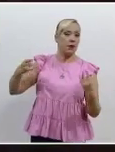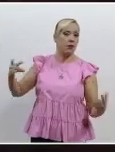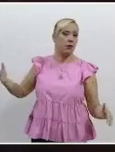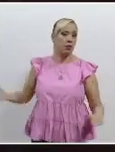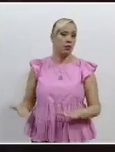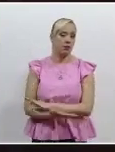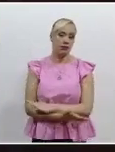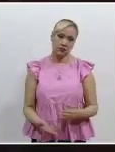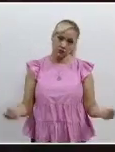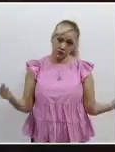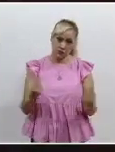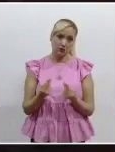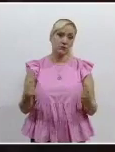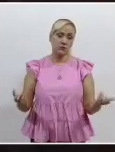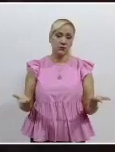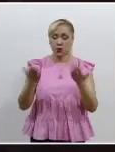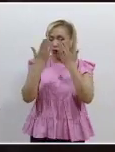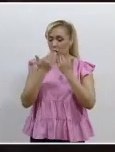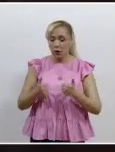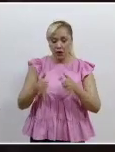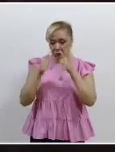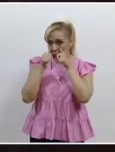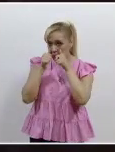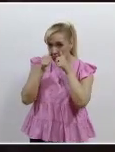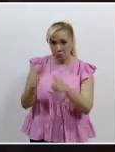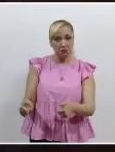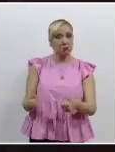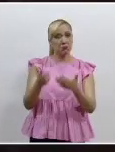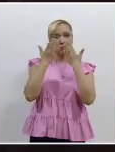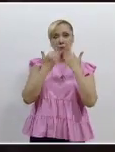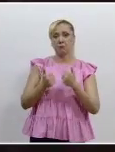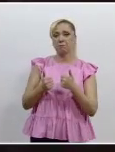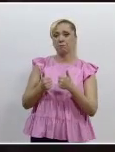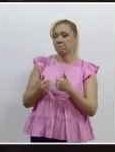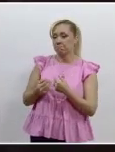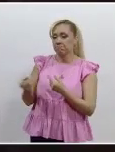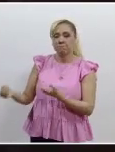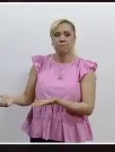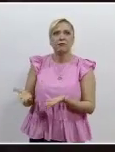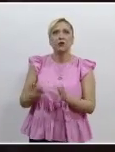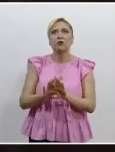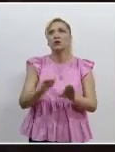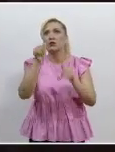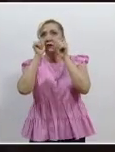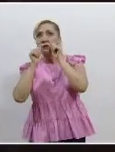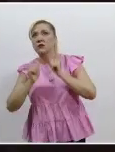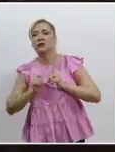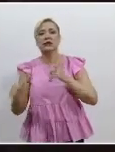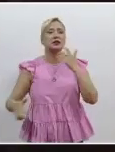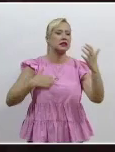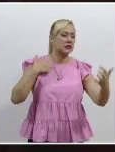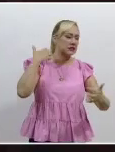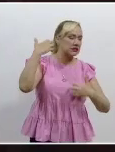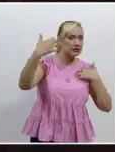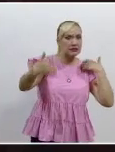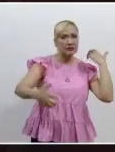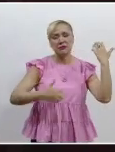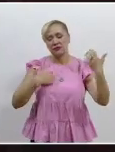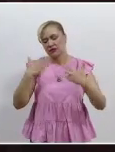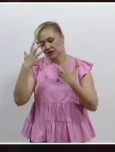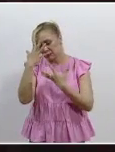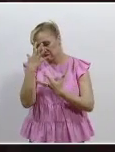pendiente. Cuando no hay justicia, cuando no hay acceso a la justicia, hay desesperación,